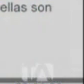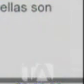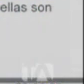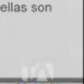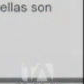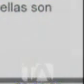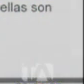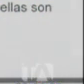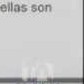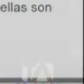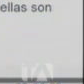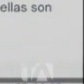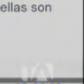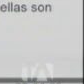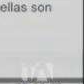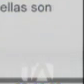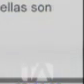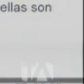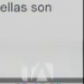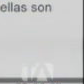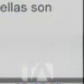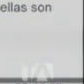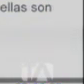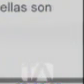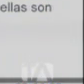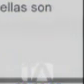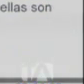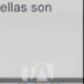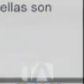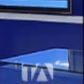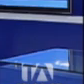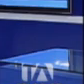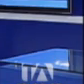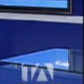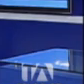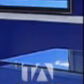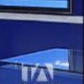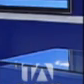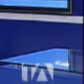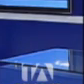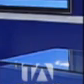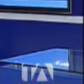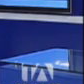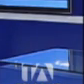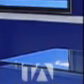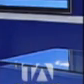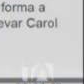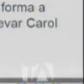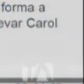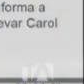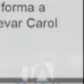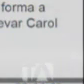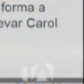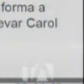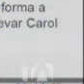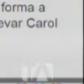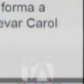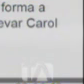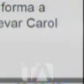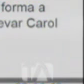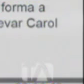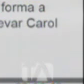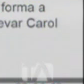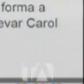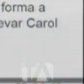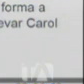provocan. Miren este tuit. Freddy cree que son las mujeres las que a veces provocan para que desencadene en algún tipo de abuso. Seguramente le vamos a